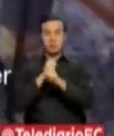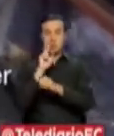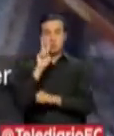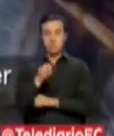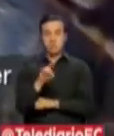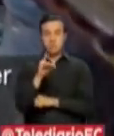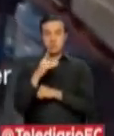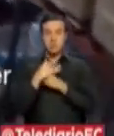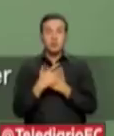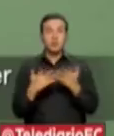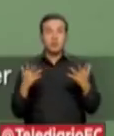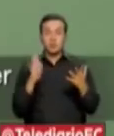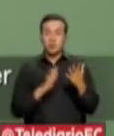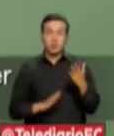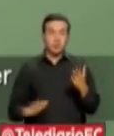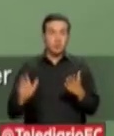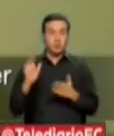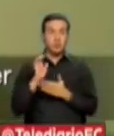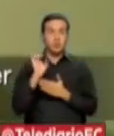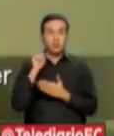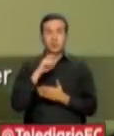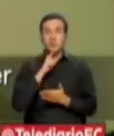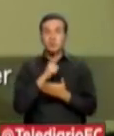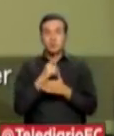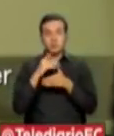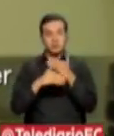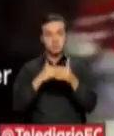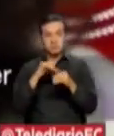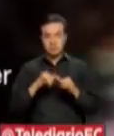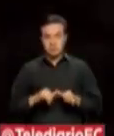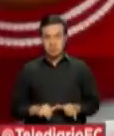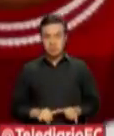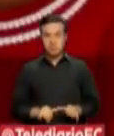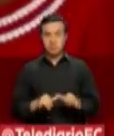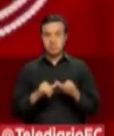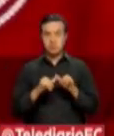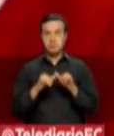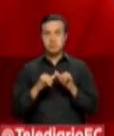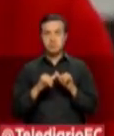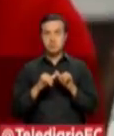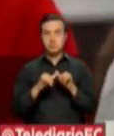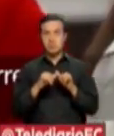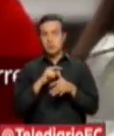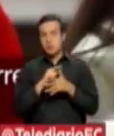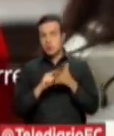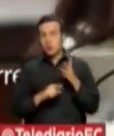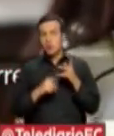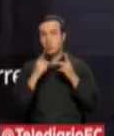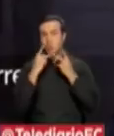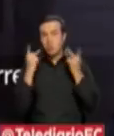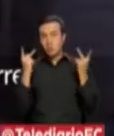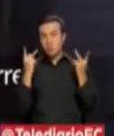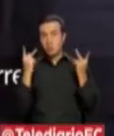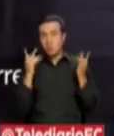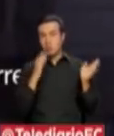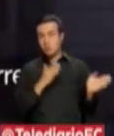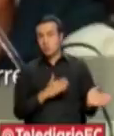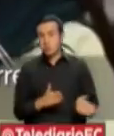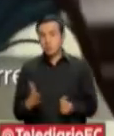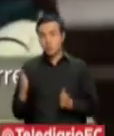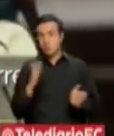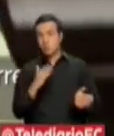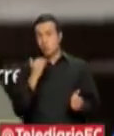con ella el país entero podrá conocer los avances y aciertos de las intervenciones públicas pero también qué es lo que debemos